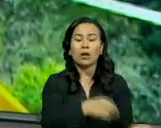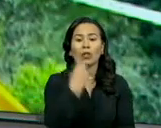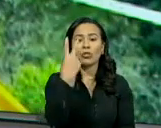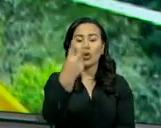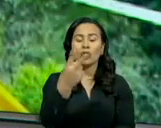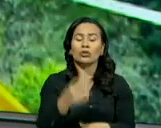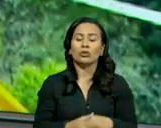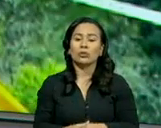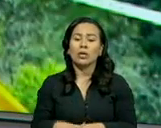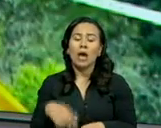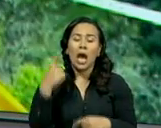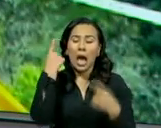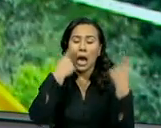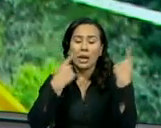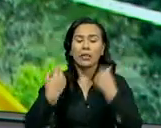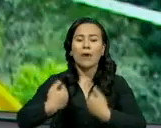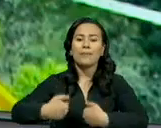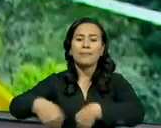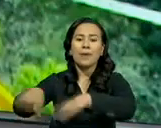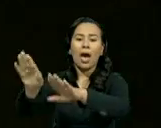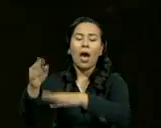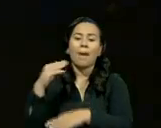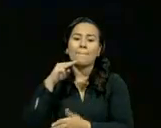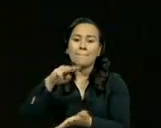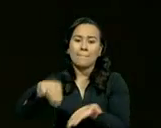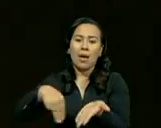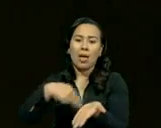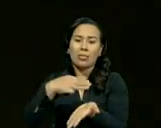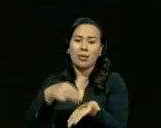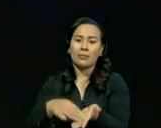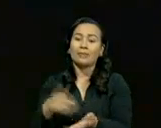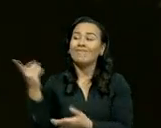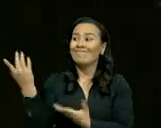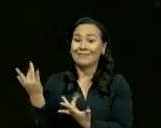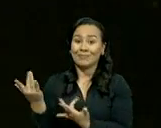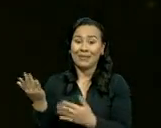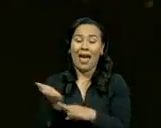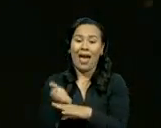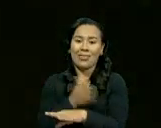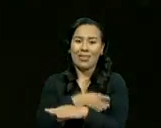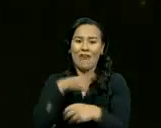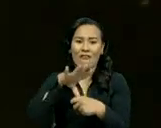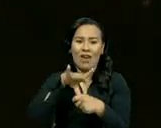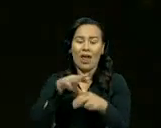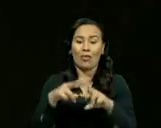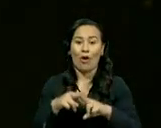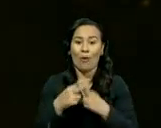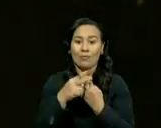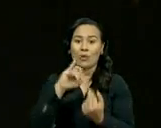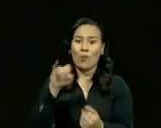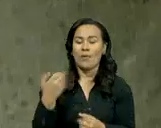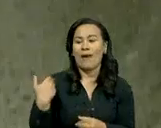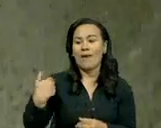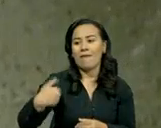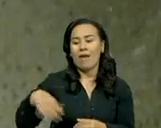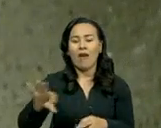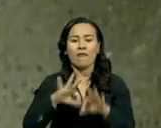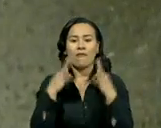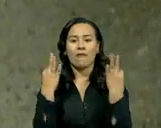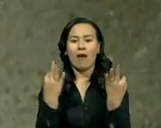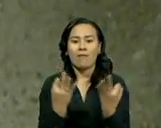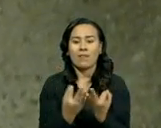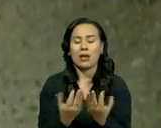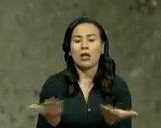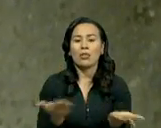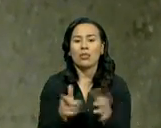Jama, en la provincia de Manabí. Esperaron el feriado para ir a reunirse con la familia en el cantón Jama. Salieron del sector del